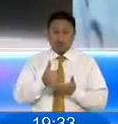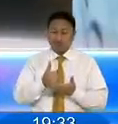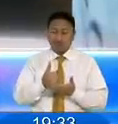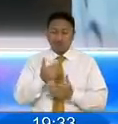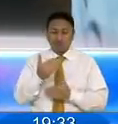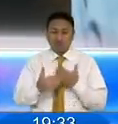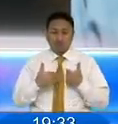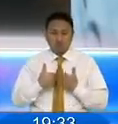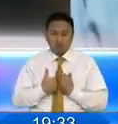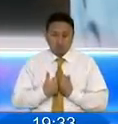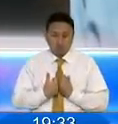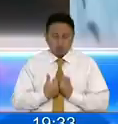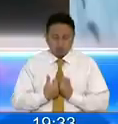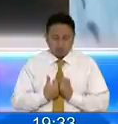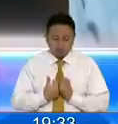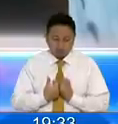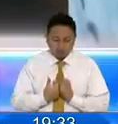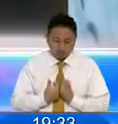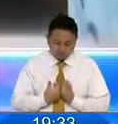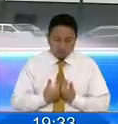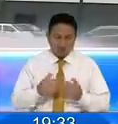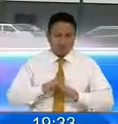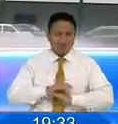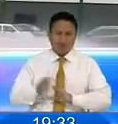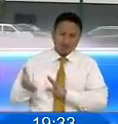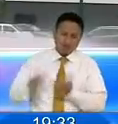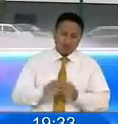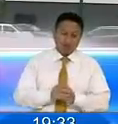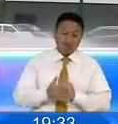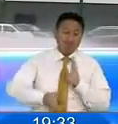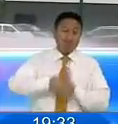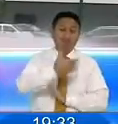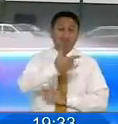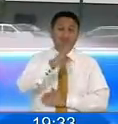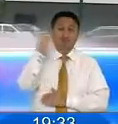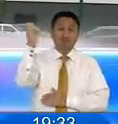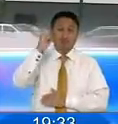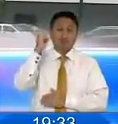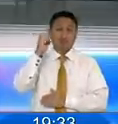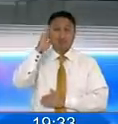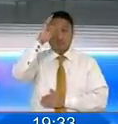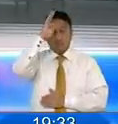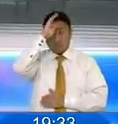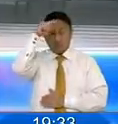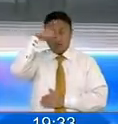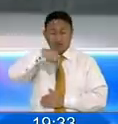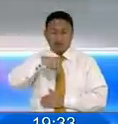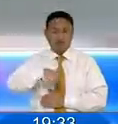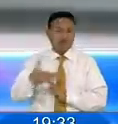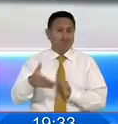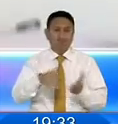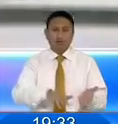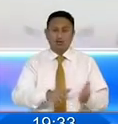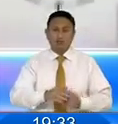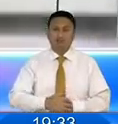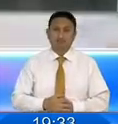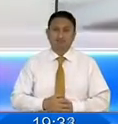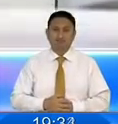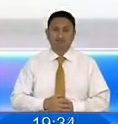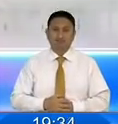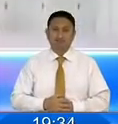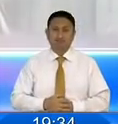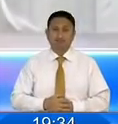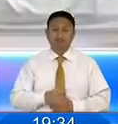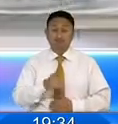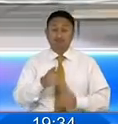empeoró hasta que se desplomó y de emergencia lo sacaron al IES Sur, donde solo confirmaron su deceso. A más del dolor